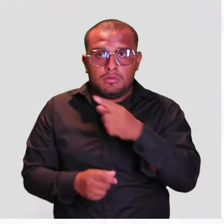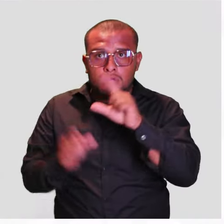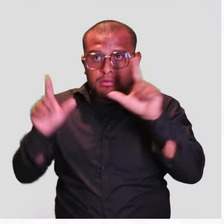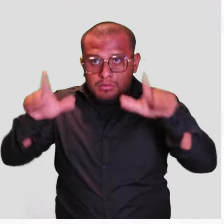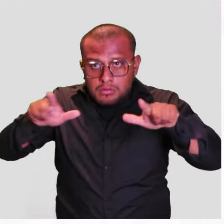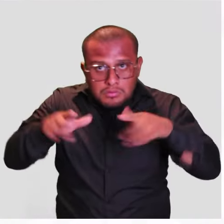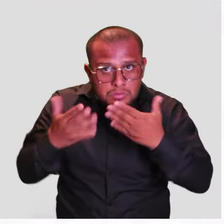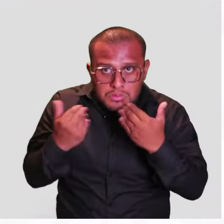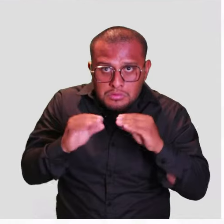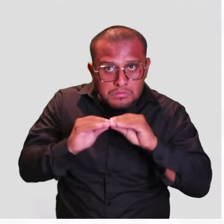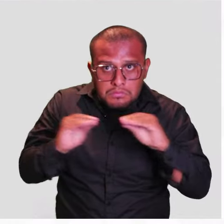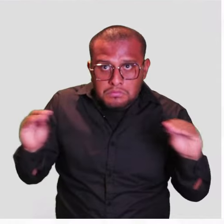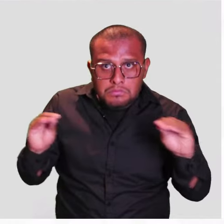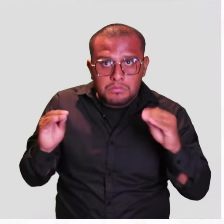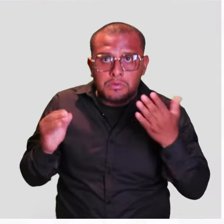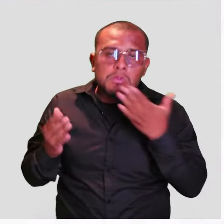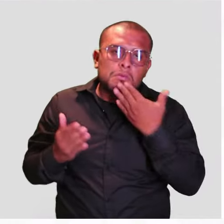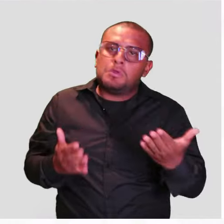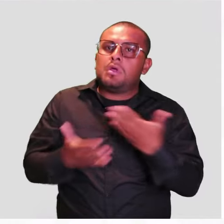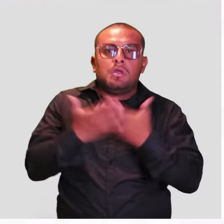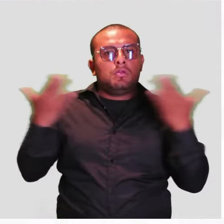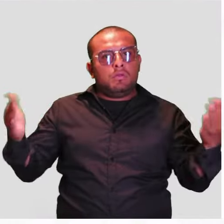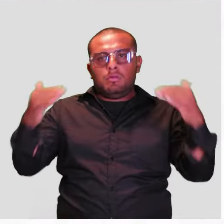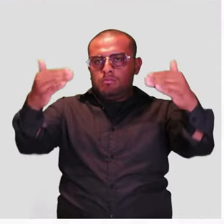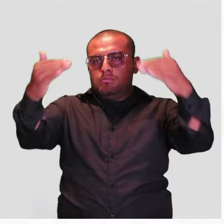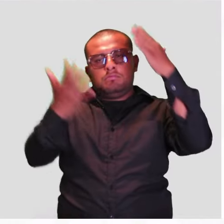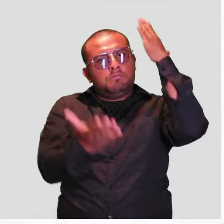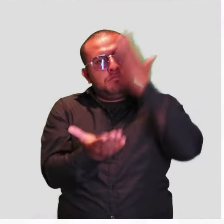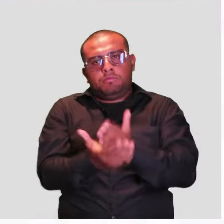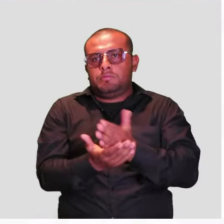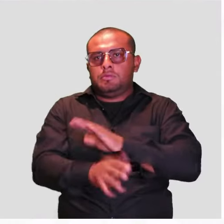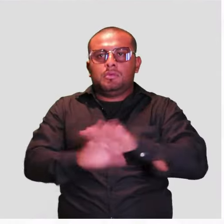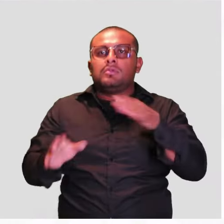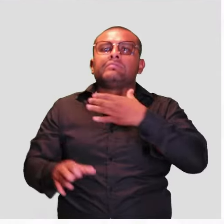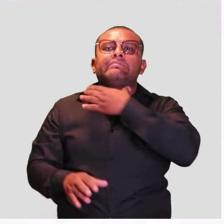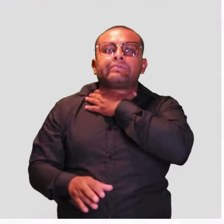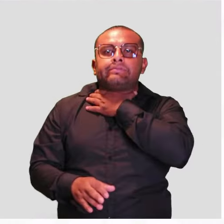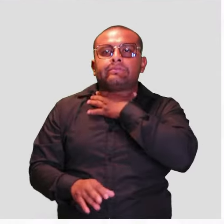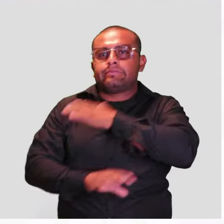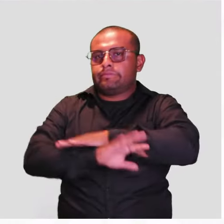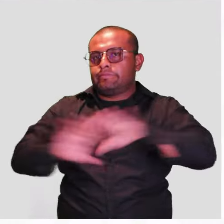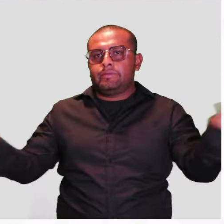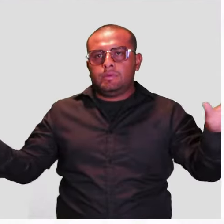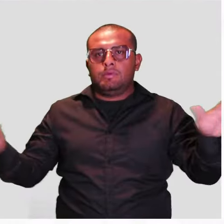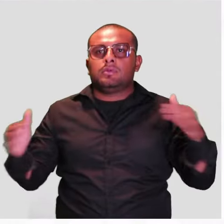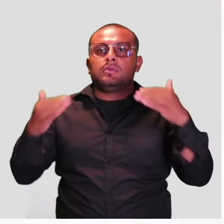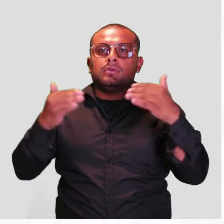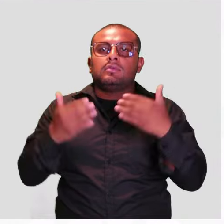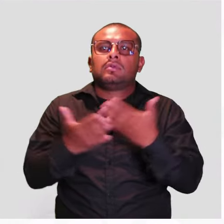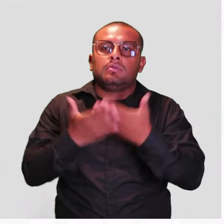para hacer el uso de la voz, daremos ya por declinado el tiempo que les resta.